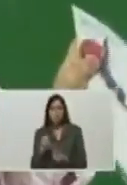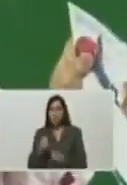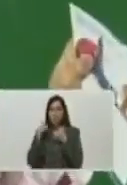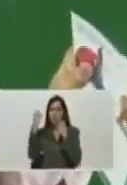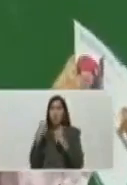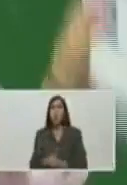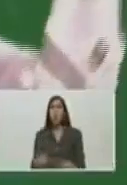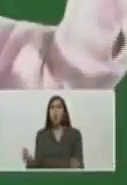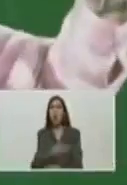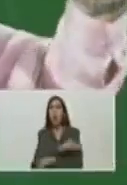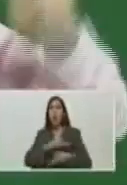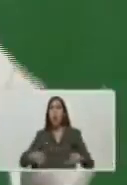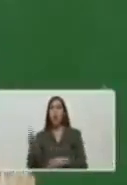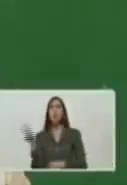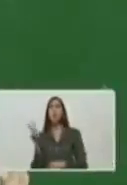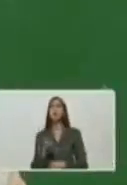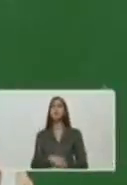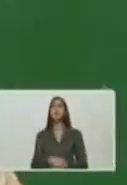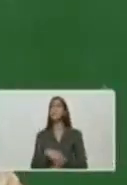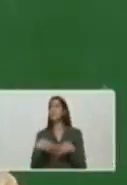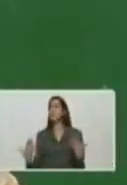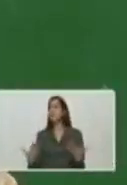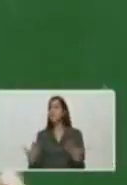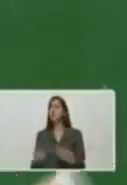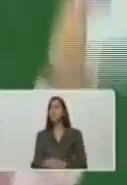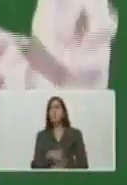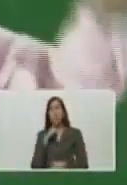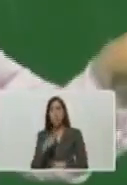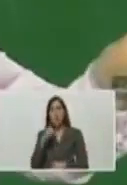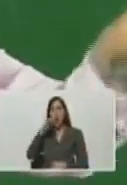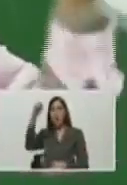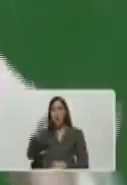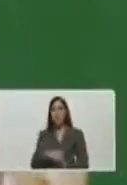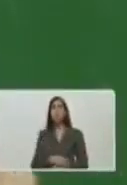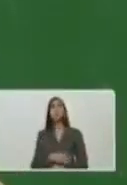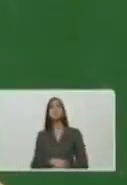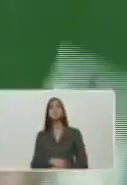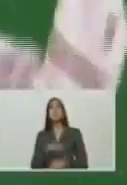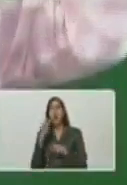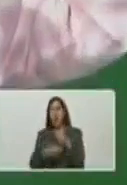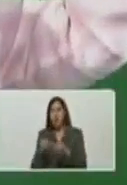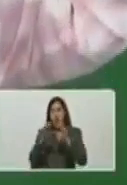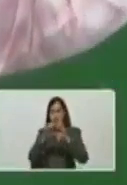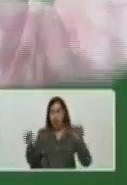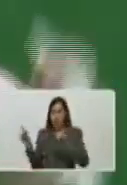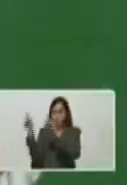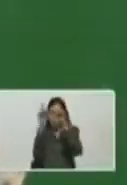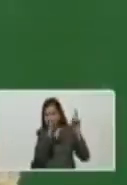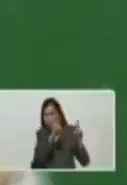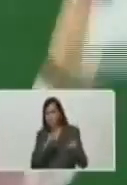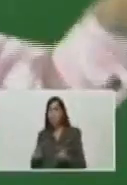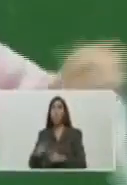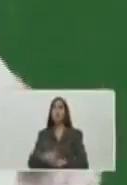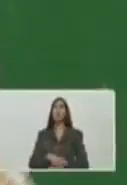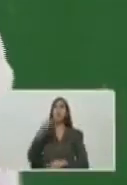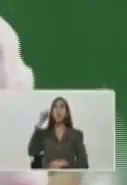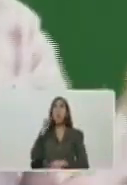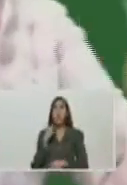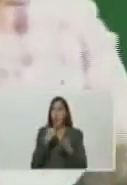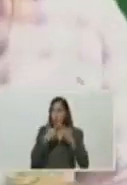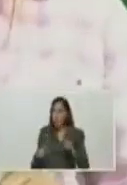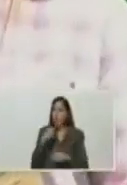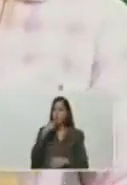al éxito de Venezuela, y el éxito de Venezuela, como lo ha dicho presidente, radica en su educación, como lo dijo Simón Bolívar y lo